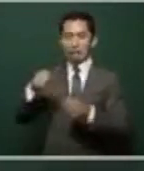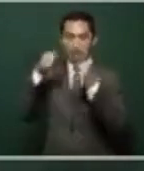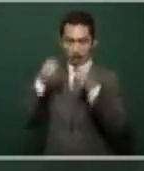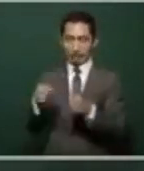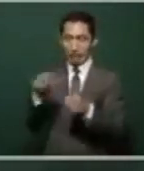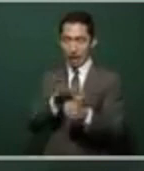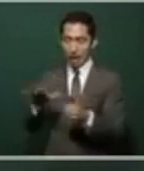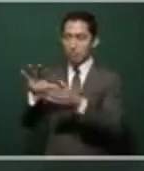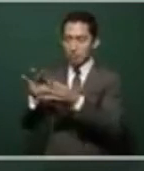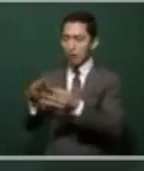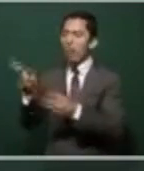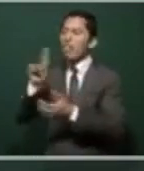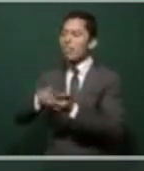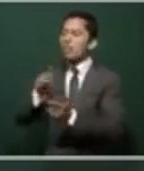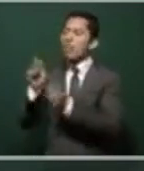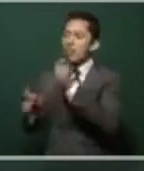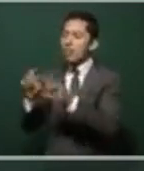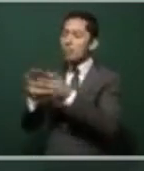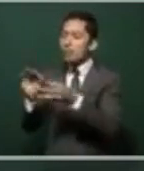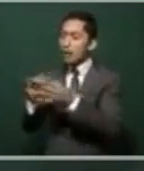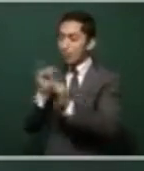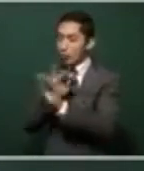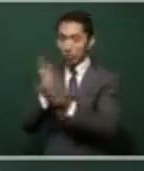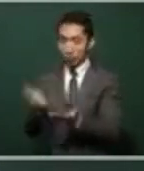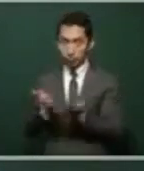en Hidalgo, si hay